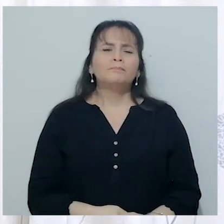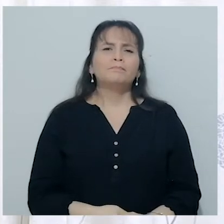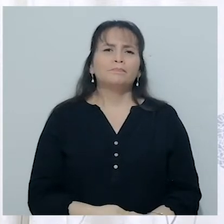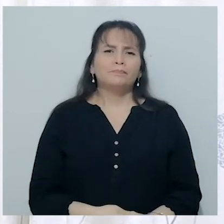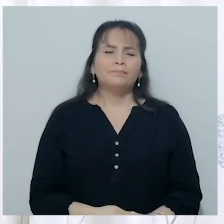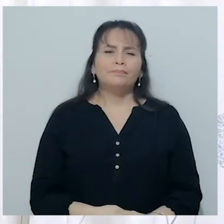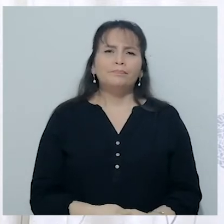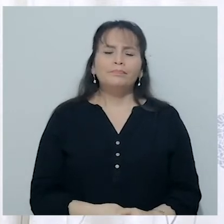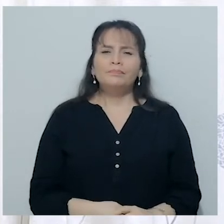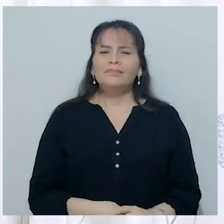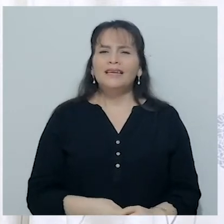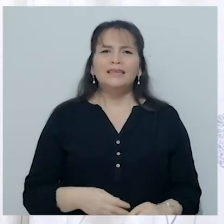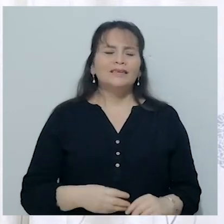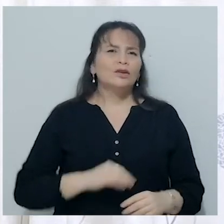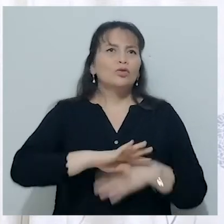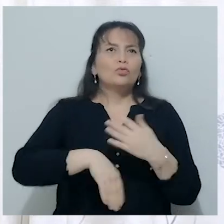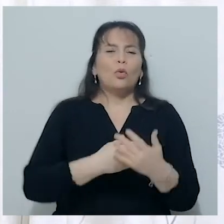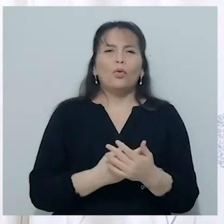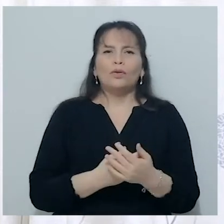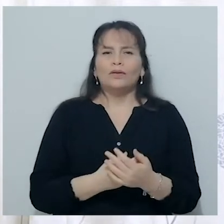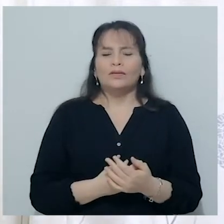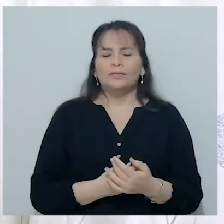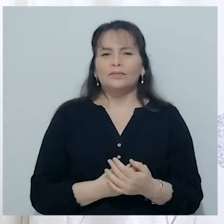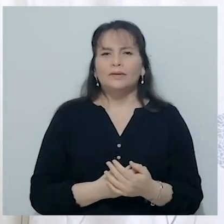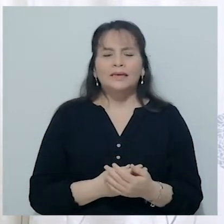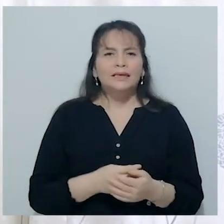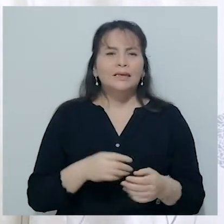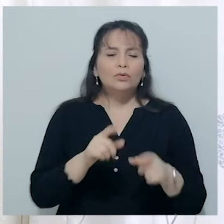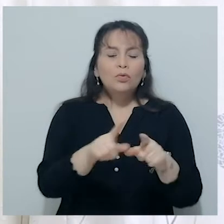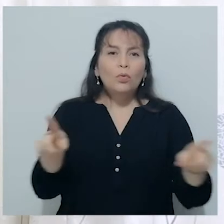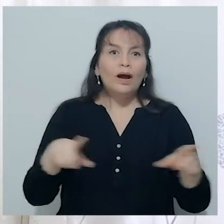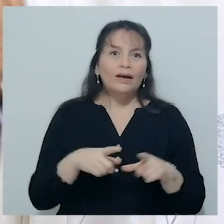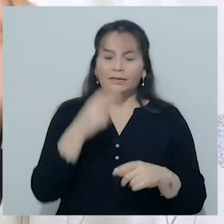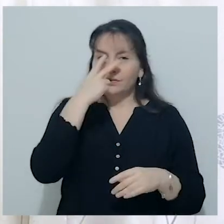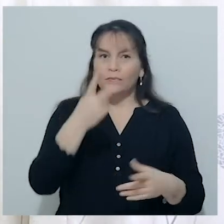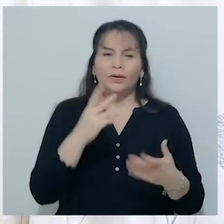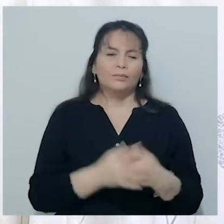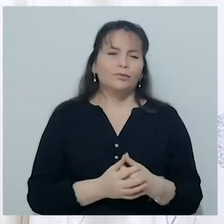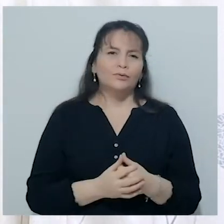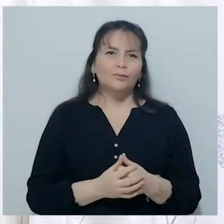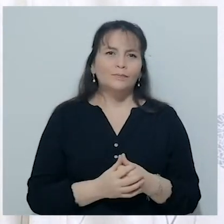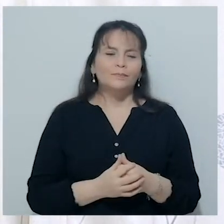está a la orden del día. Desde las altas instancias, lamentablemente,